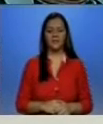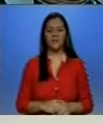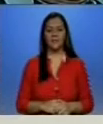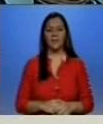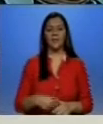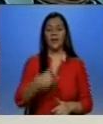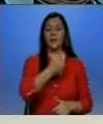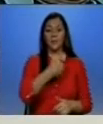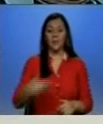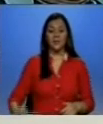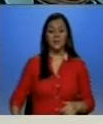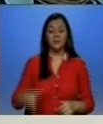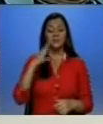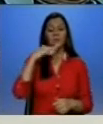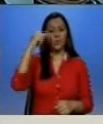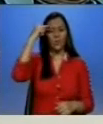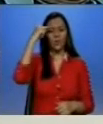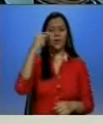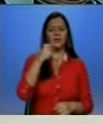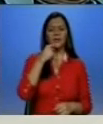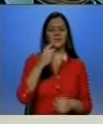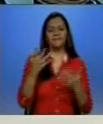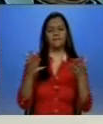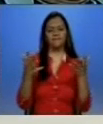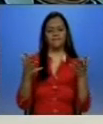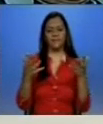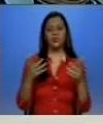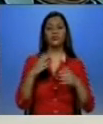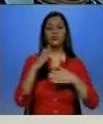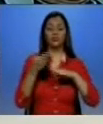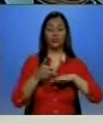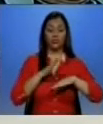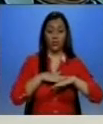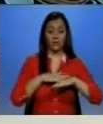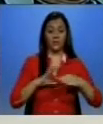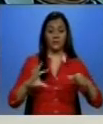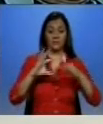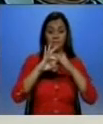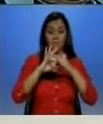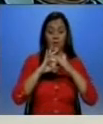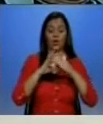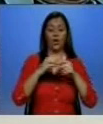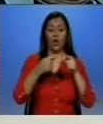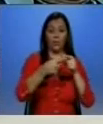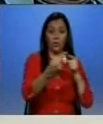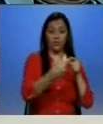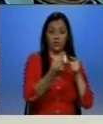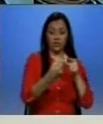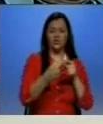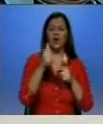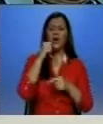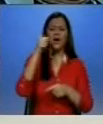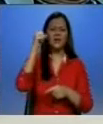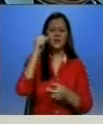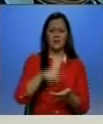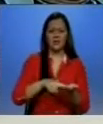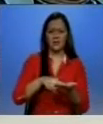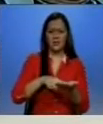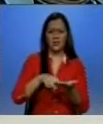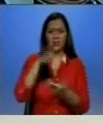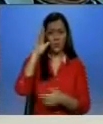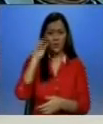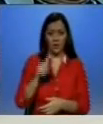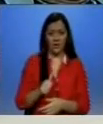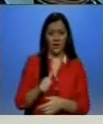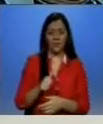El presidente Rafael Correa considera que no habrá unión total entre los sectores de oposición a propósito de la reunión de varios dirigentes en